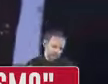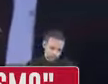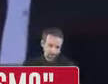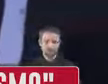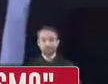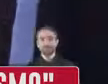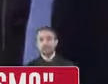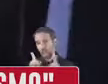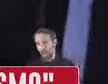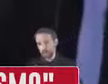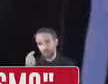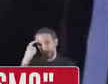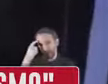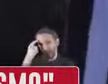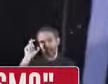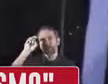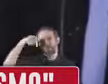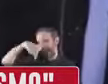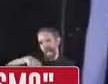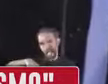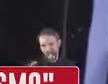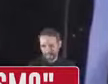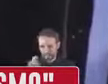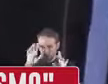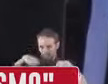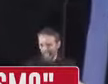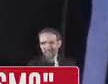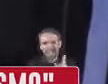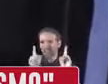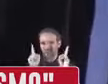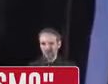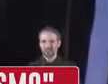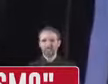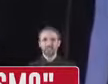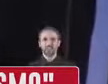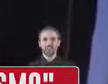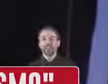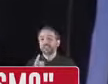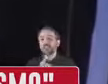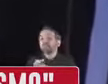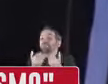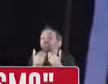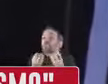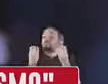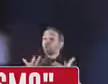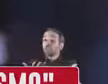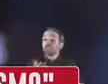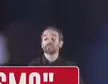todas partes de los mismos no crean que solamente acá capital nunca hemos tenido no sé por qué razón